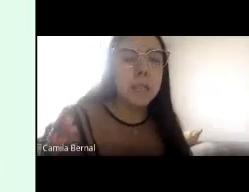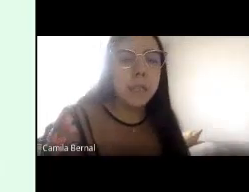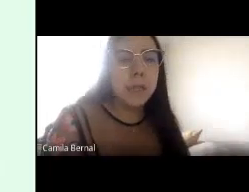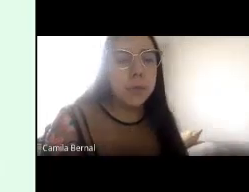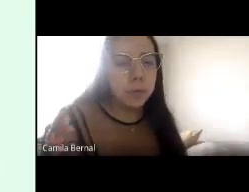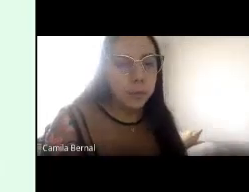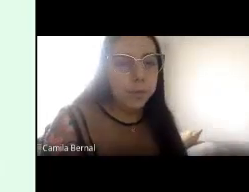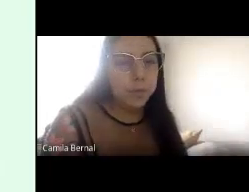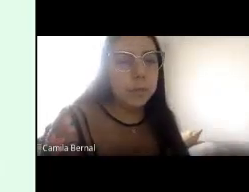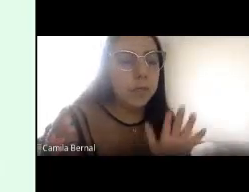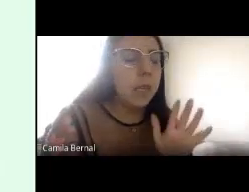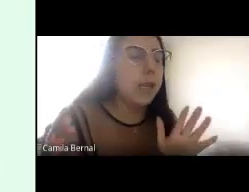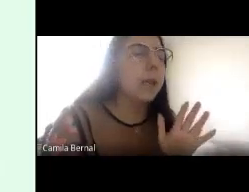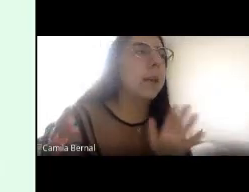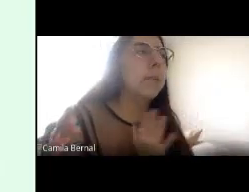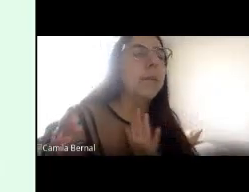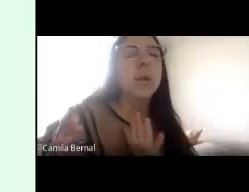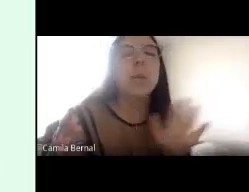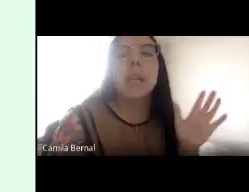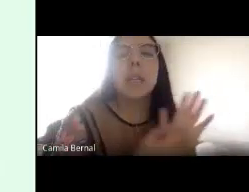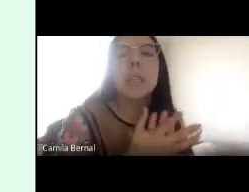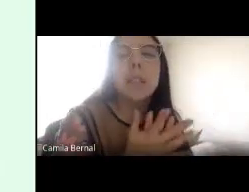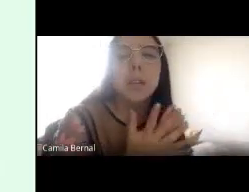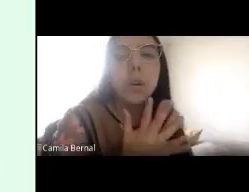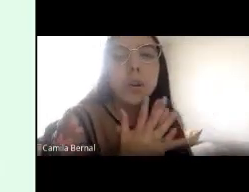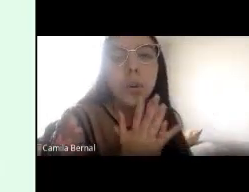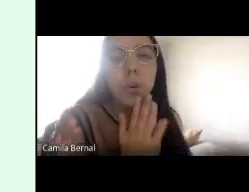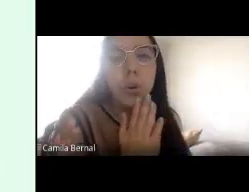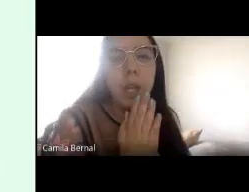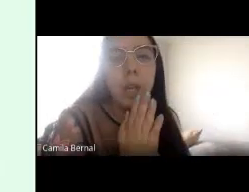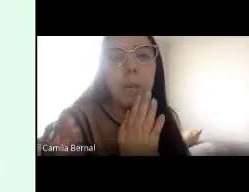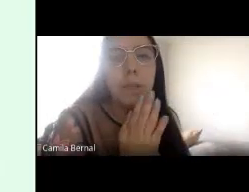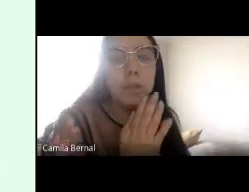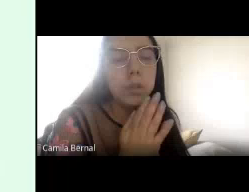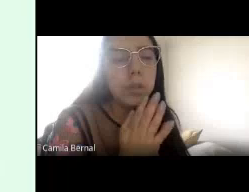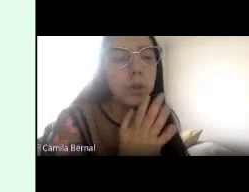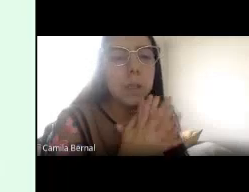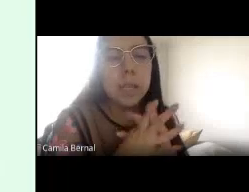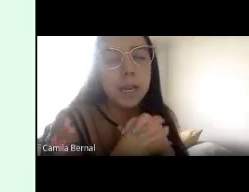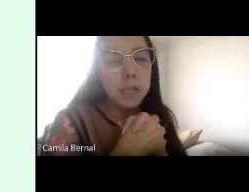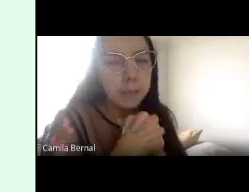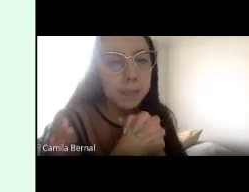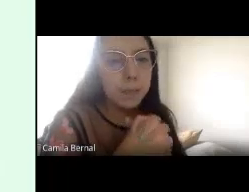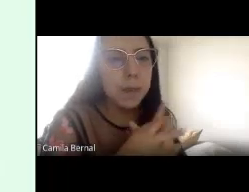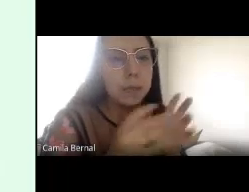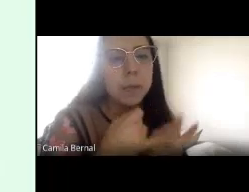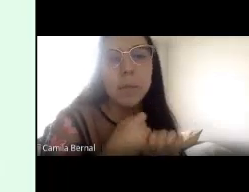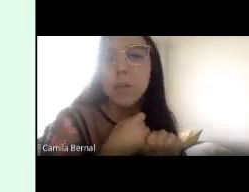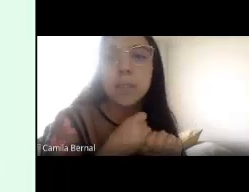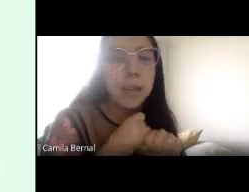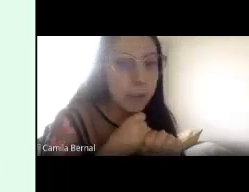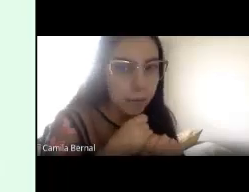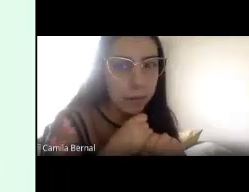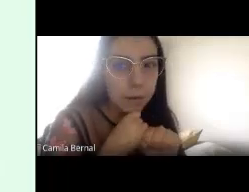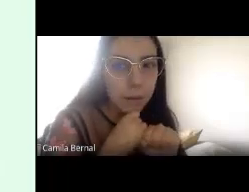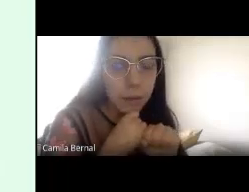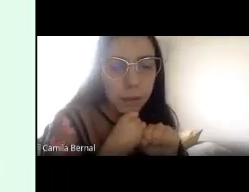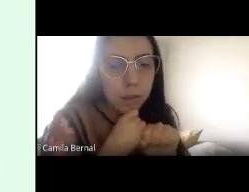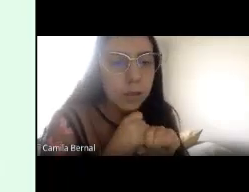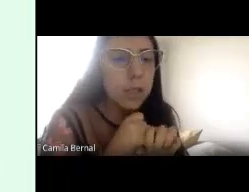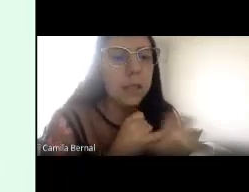también necesitamos en primera medida, 5 elementos o 5 materiales principales. Primero es la